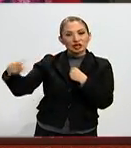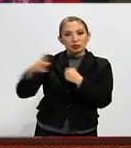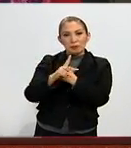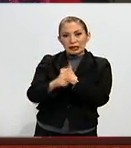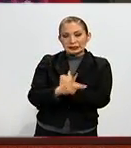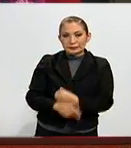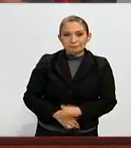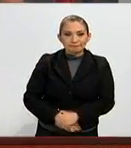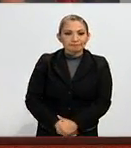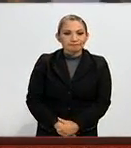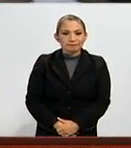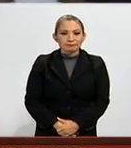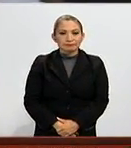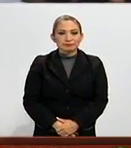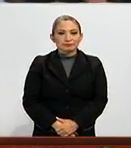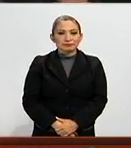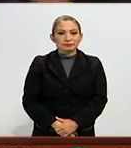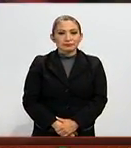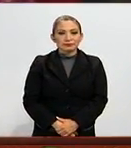país de origen.